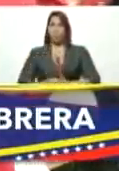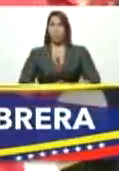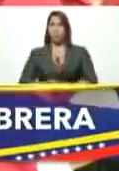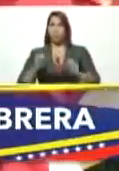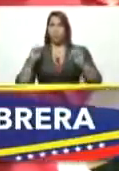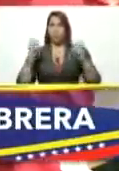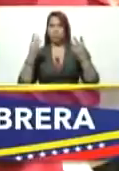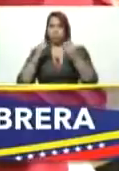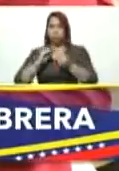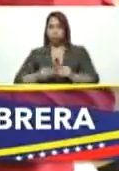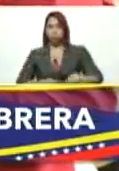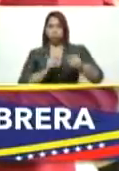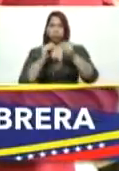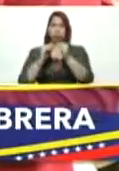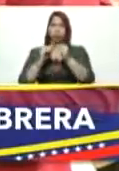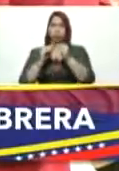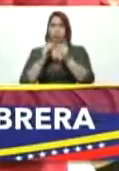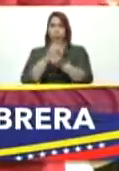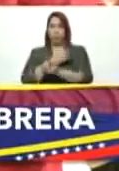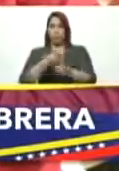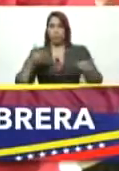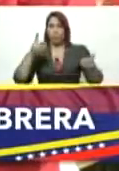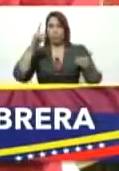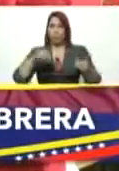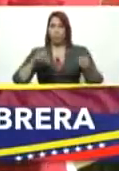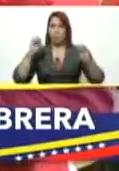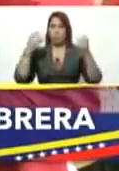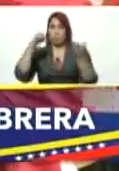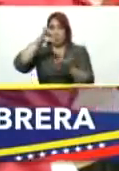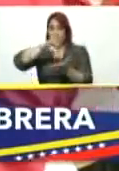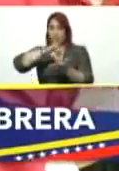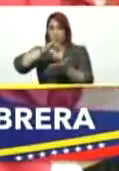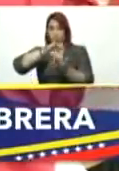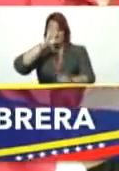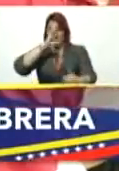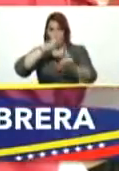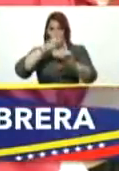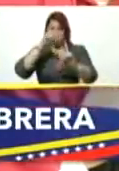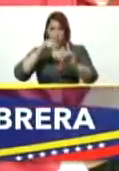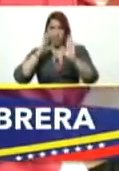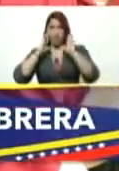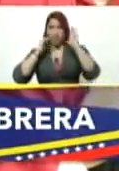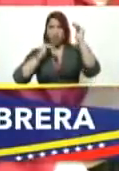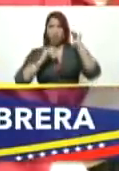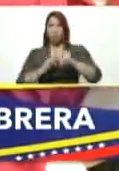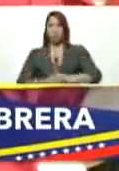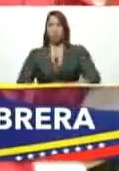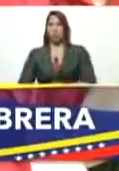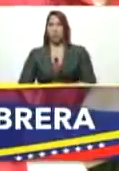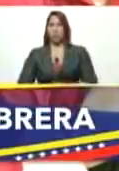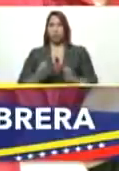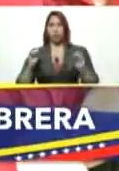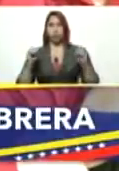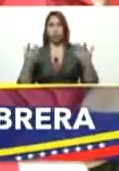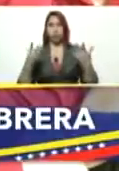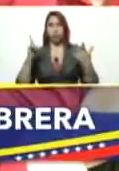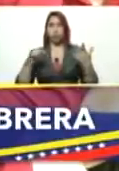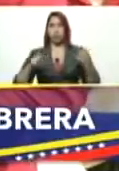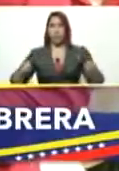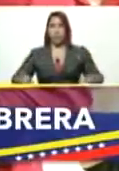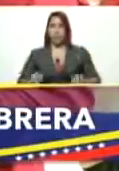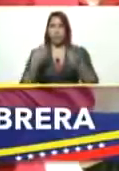recuperar su dignidad logre estar en el centro de la atención logra refrendar sus